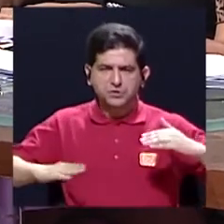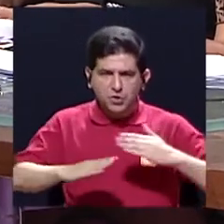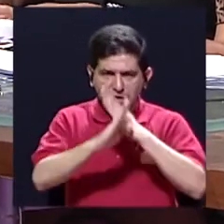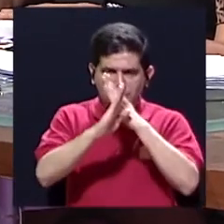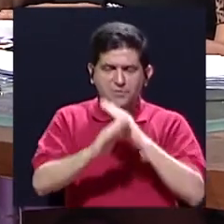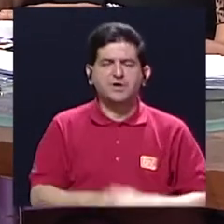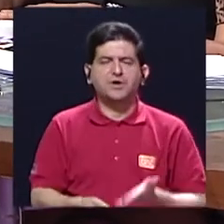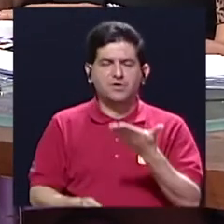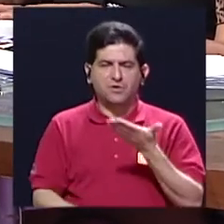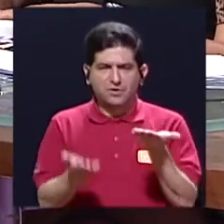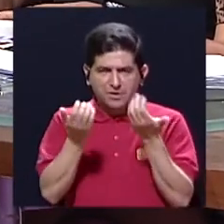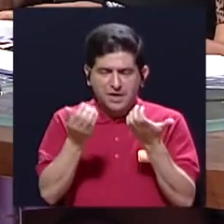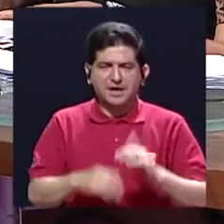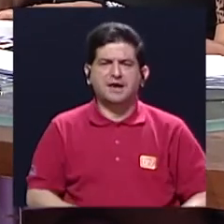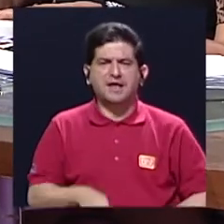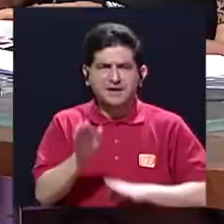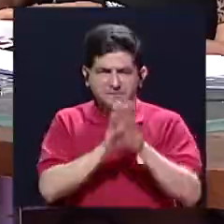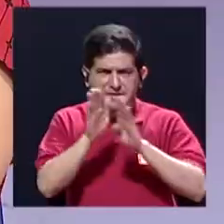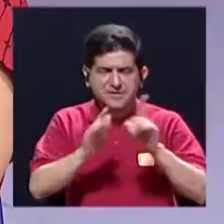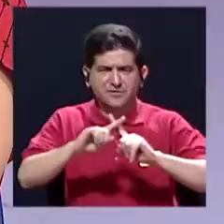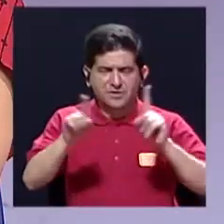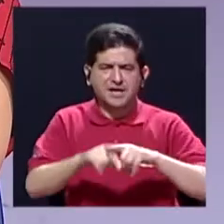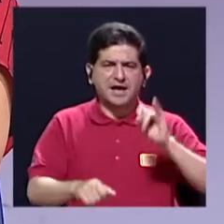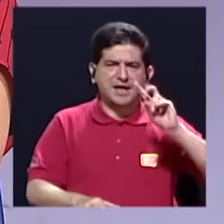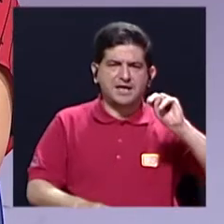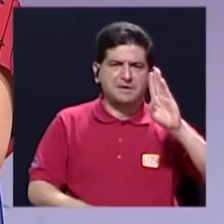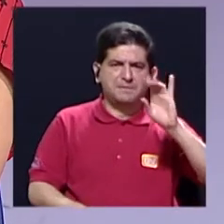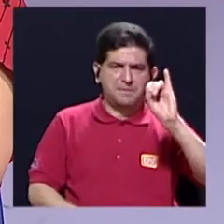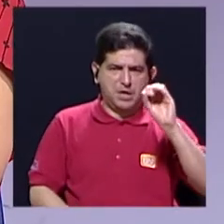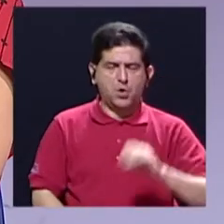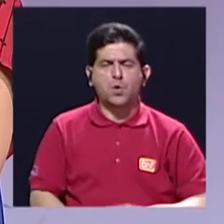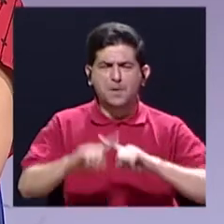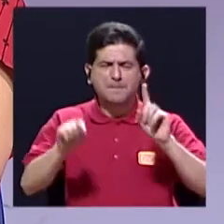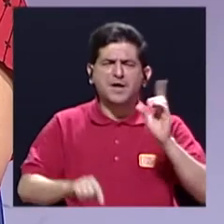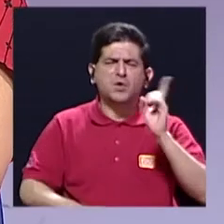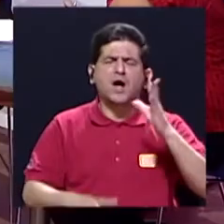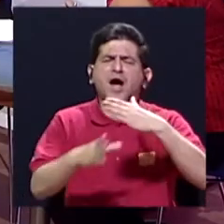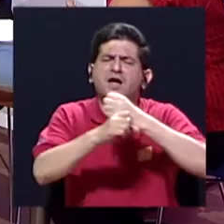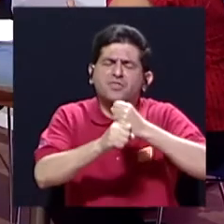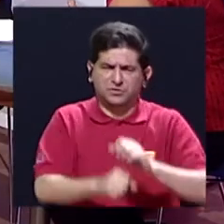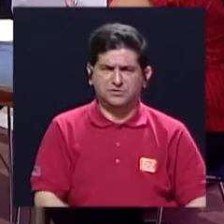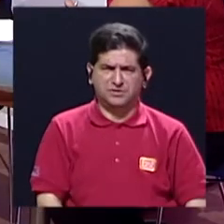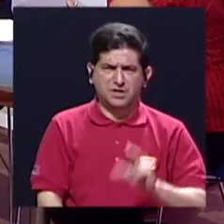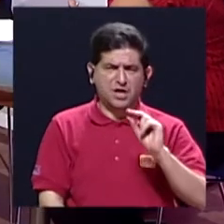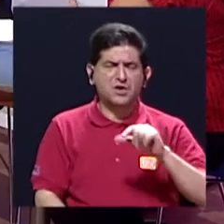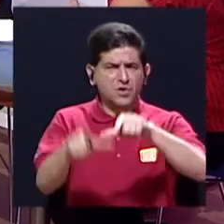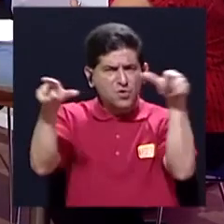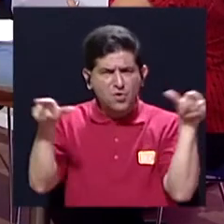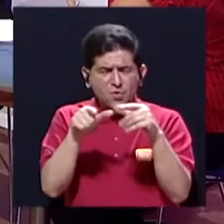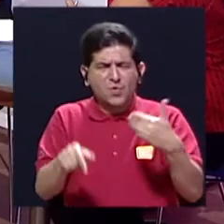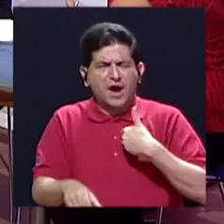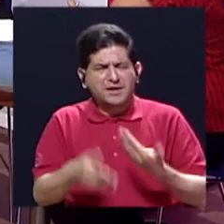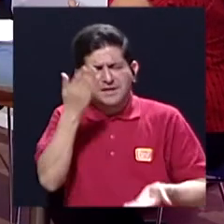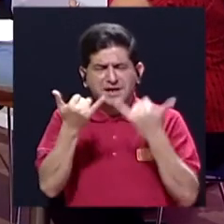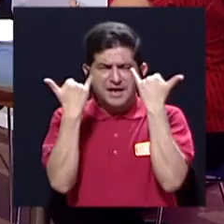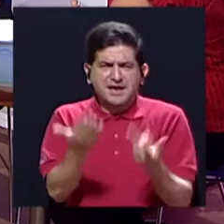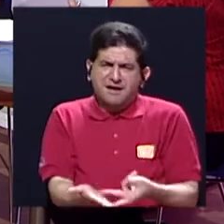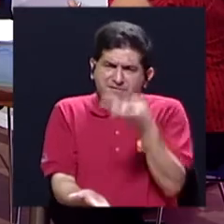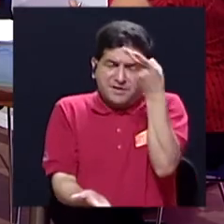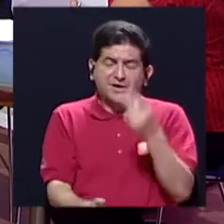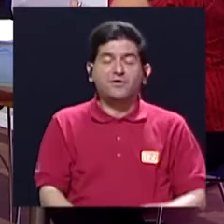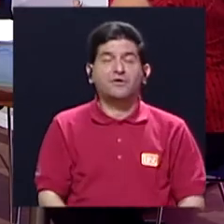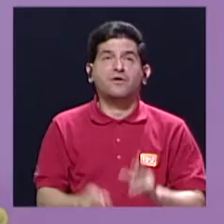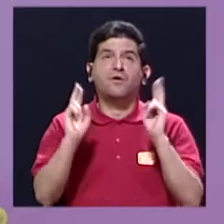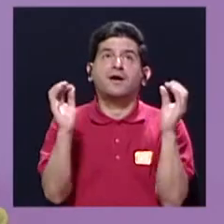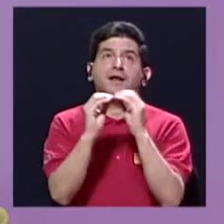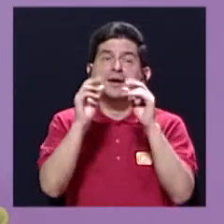donde quieren desarrollar otra construcción y desalojar. El desarrollo es importante, pero ¿dónde hacerlo? No debe ser en zonas que tienen ya un valor. Ojalá